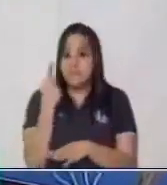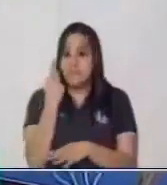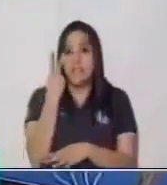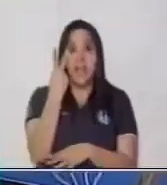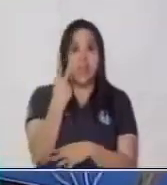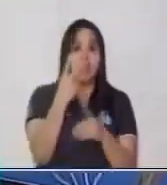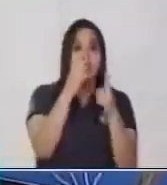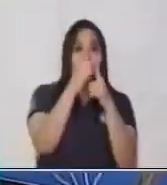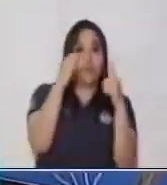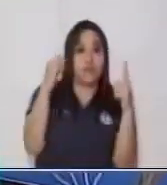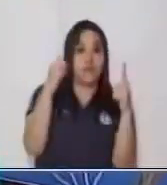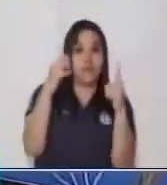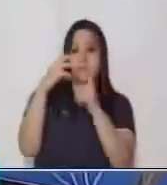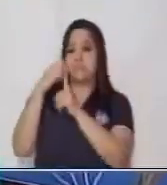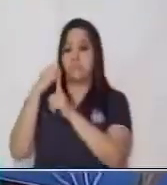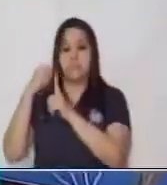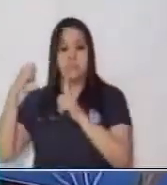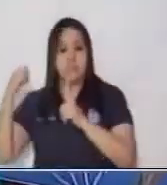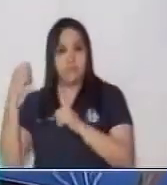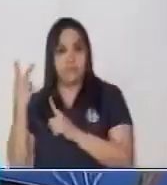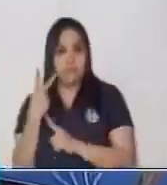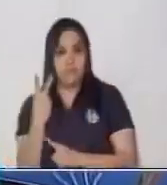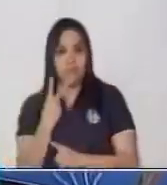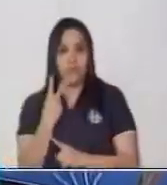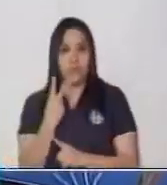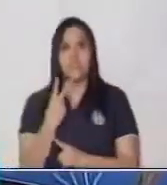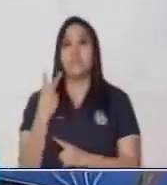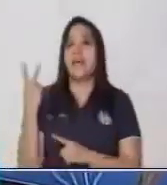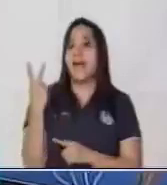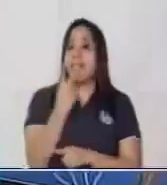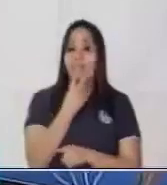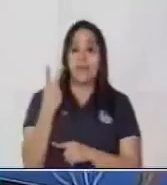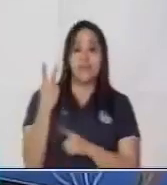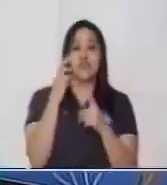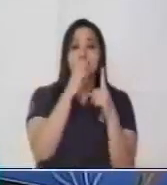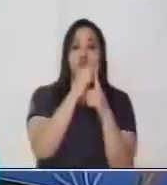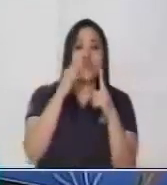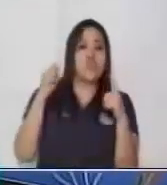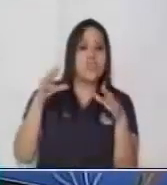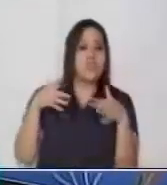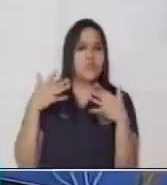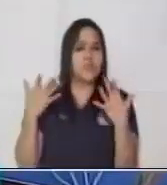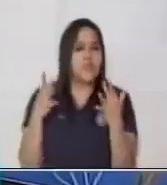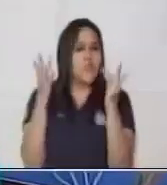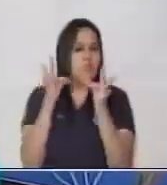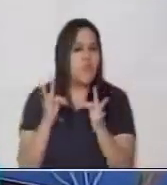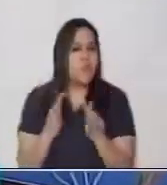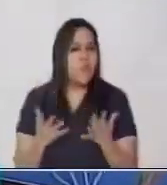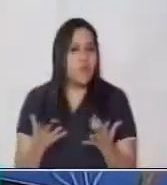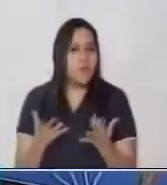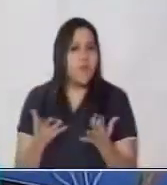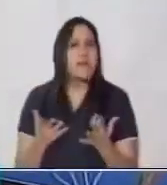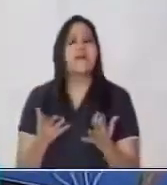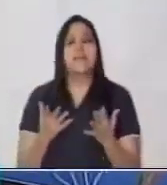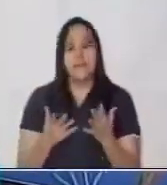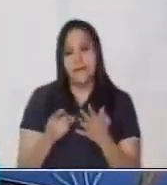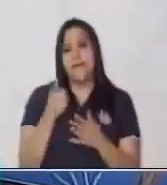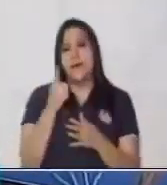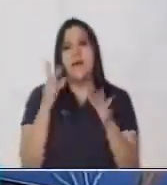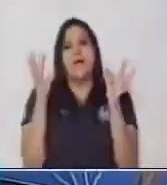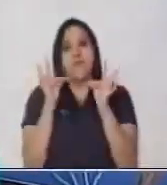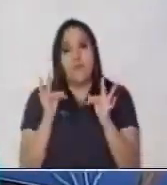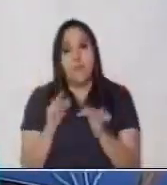segunda proposición. Ahora, ambas proposiciones, ¿qué es lo que forma? Forma